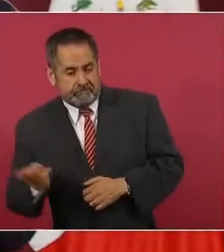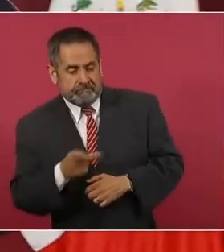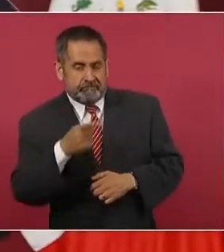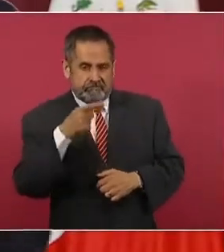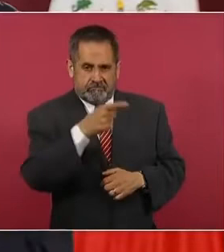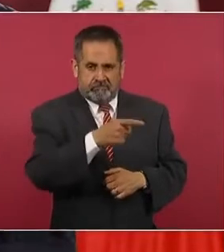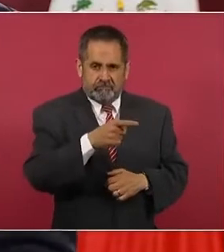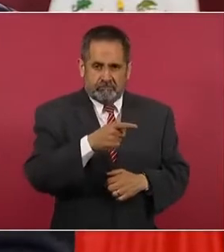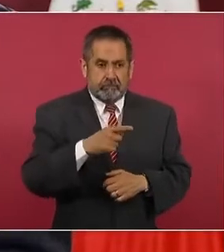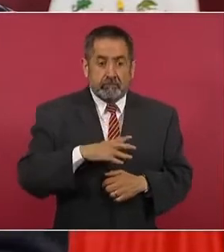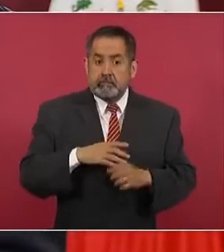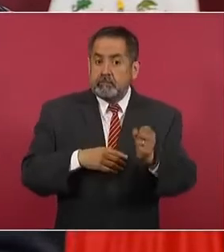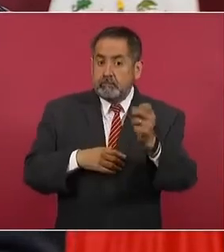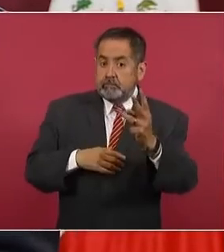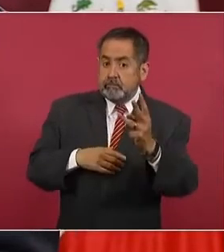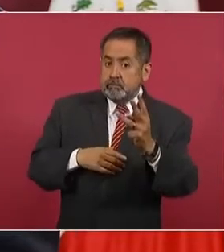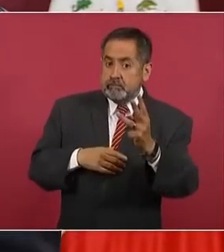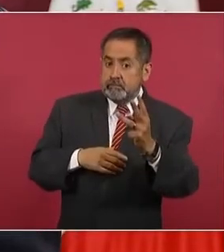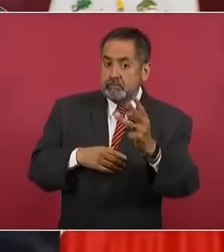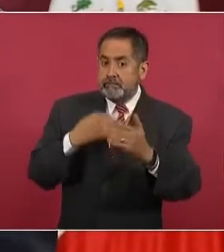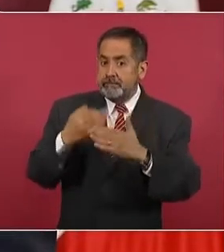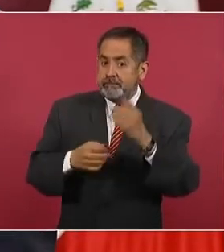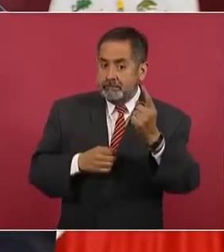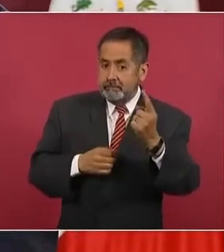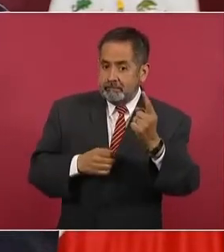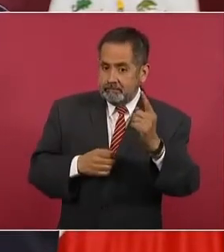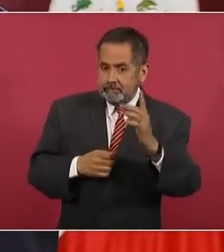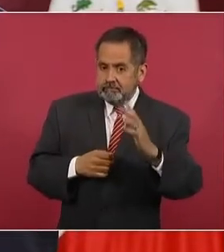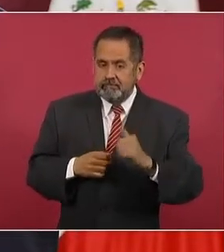sí, en efecto, habían tres, faltaba uno,